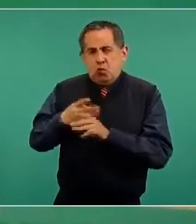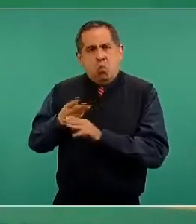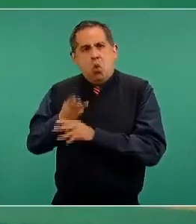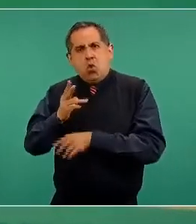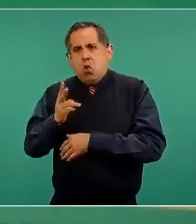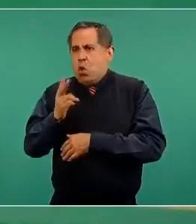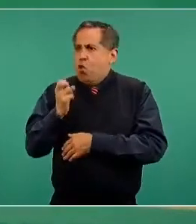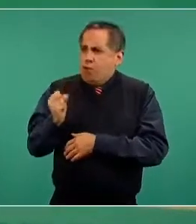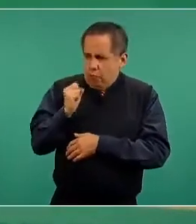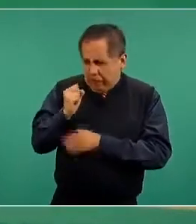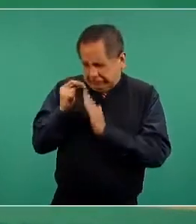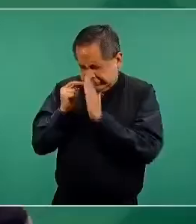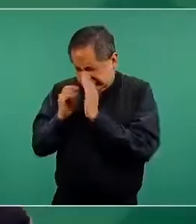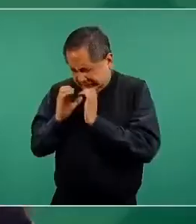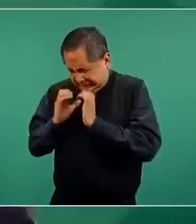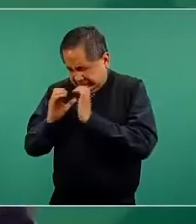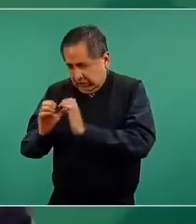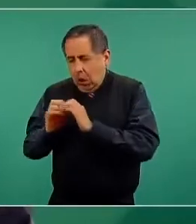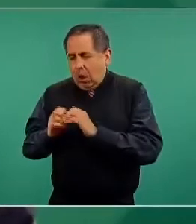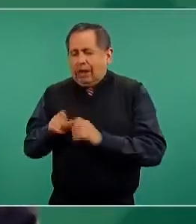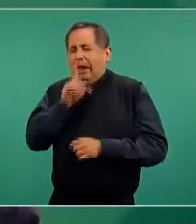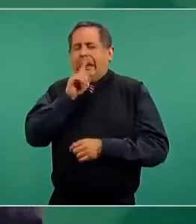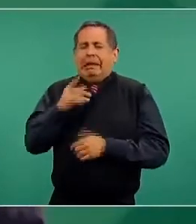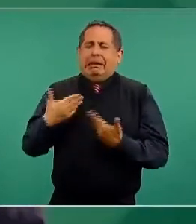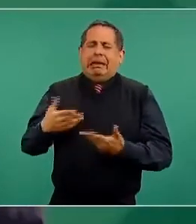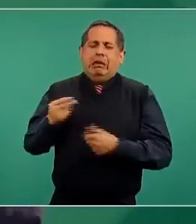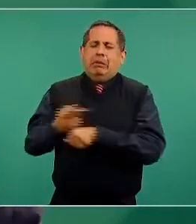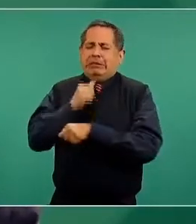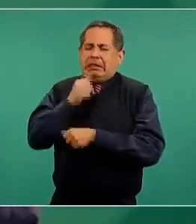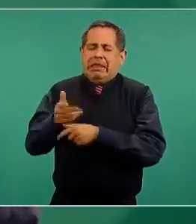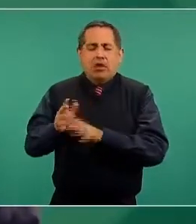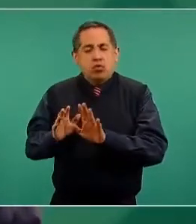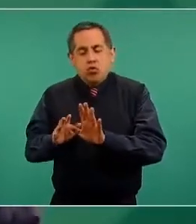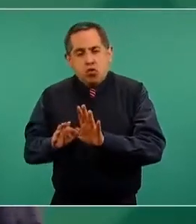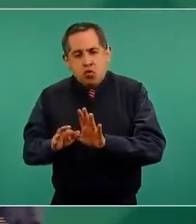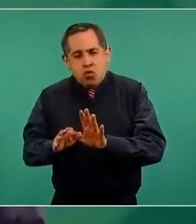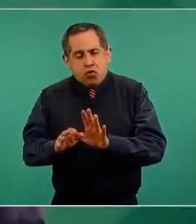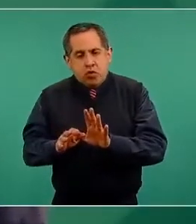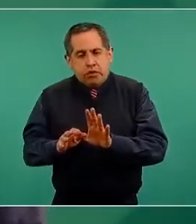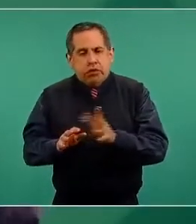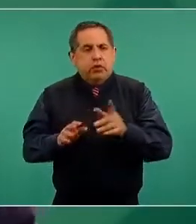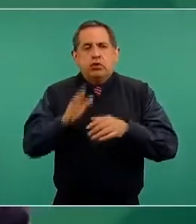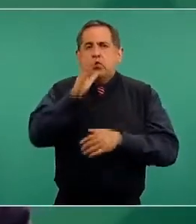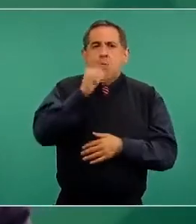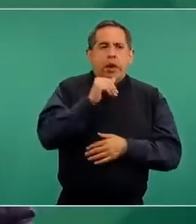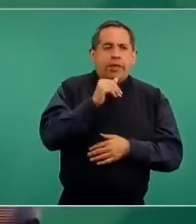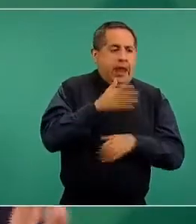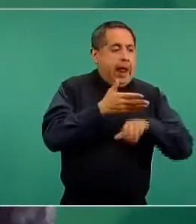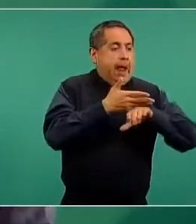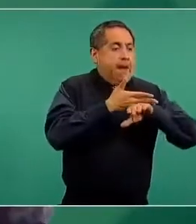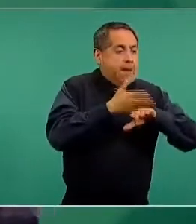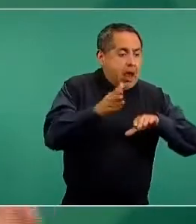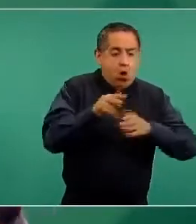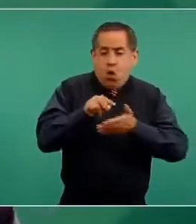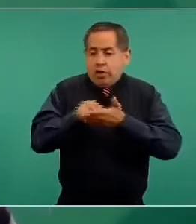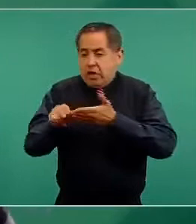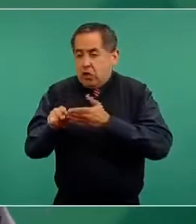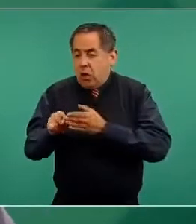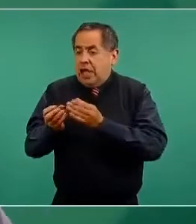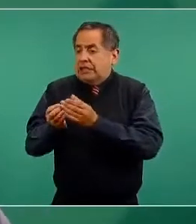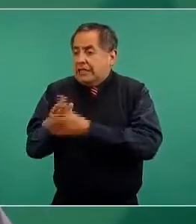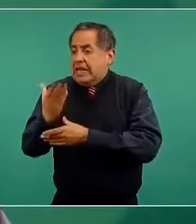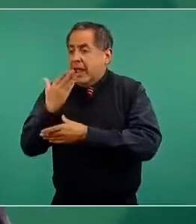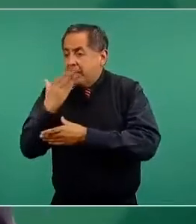o demasiado complaciente. Y ese formato de blanco y negro, fallas, triunfos,